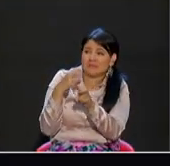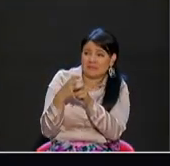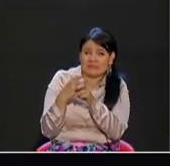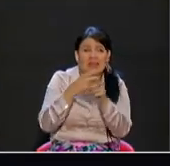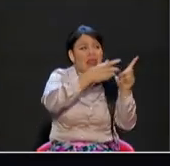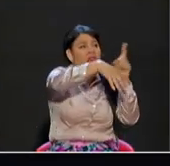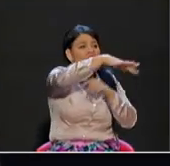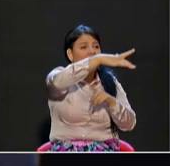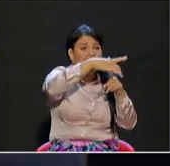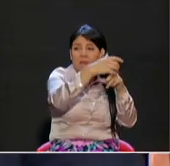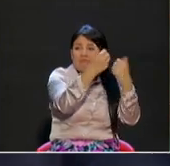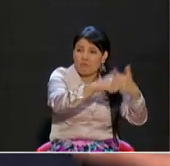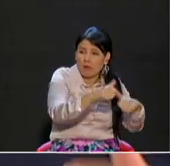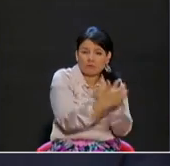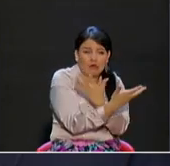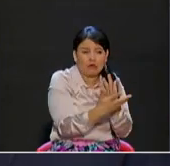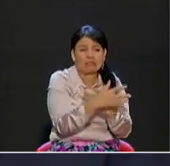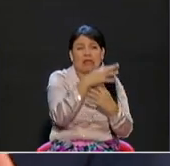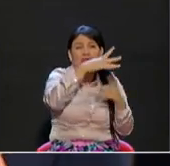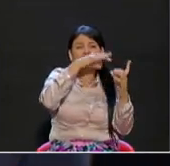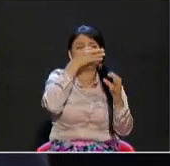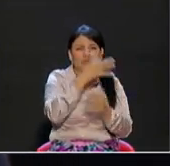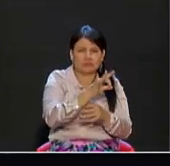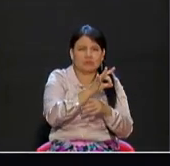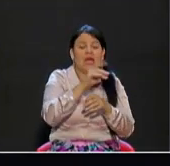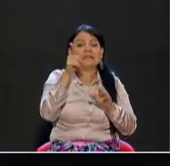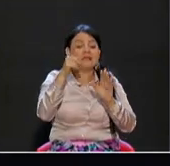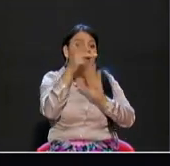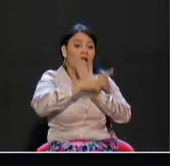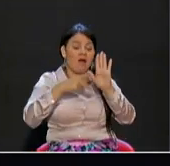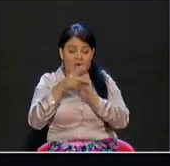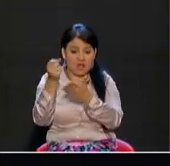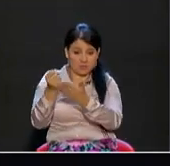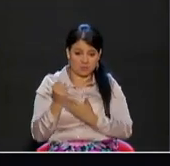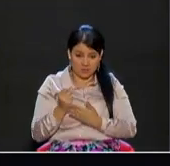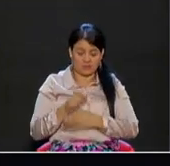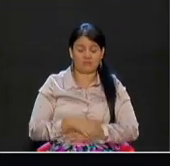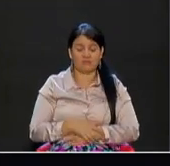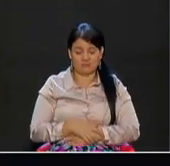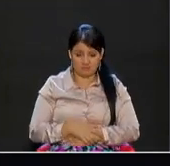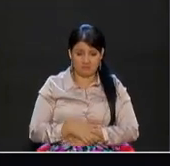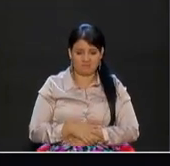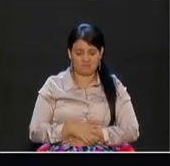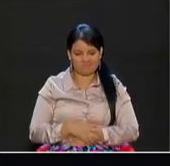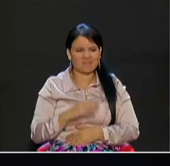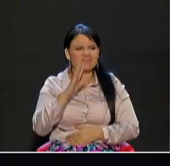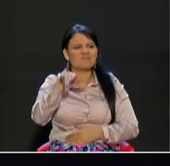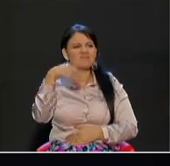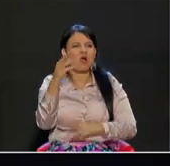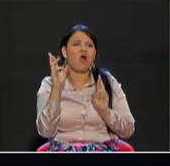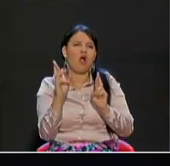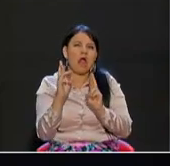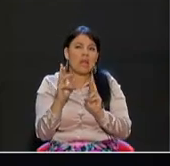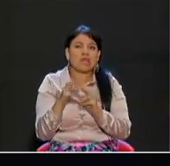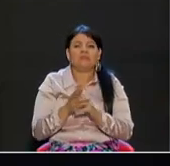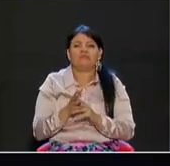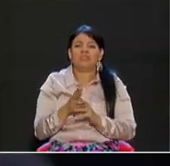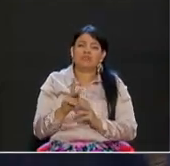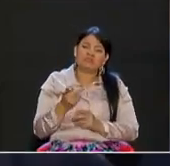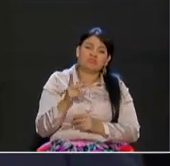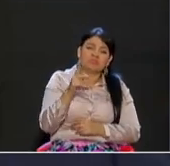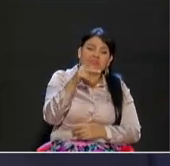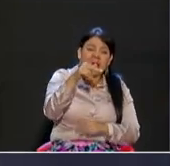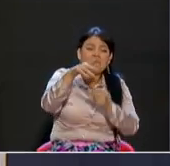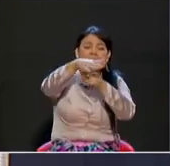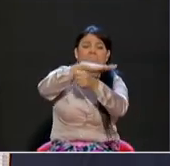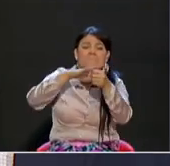lo que es el transporte multimodal que necesitamos en el departamento y que ojalá después podemos extender hasta puerto berrío y también